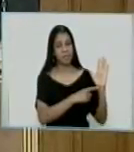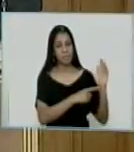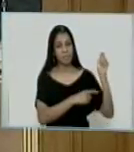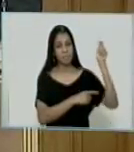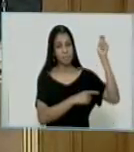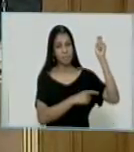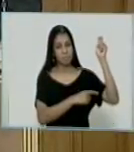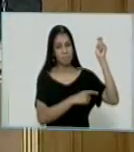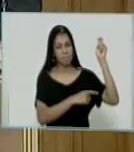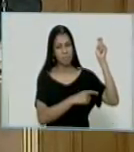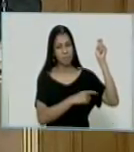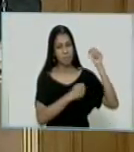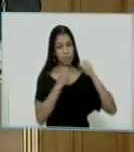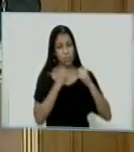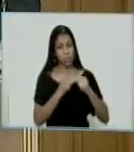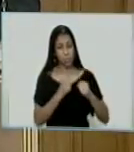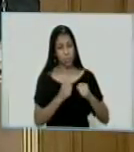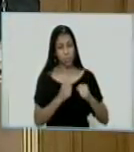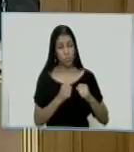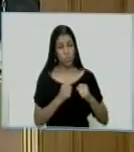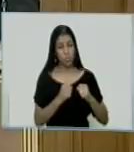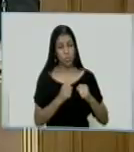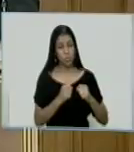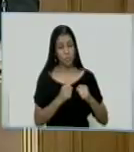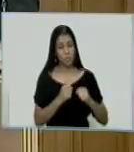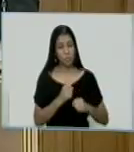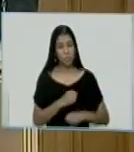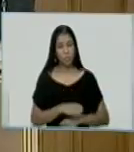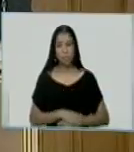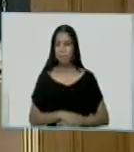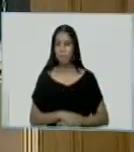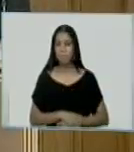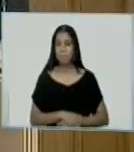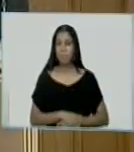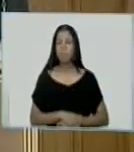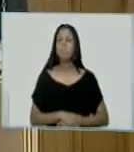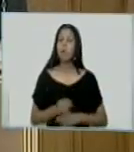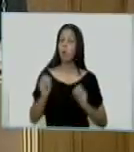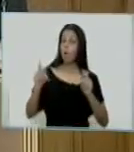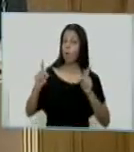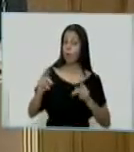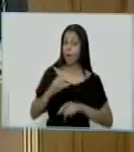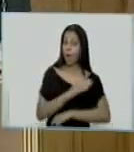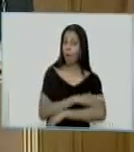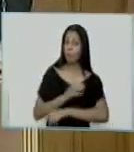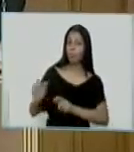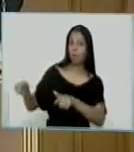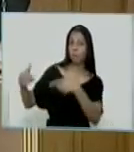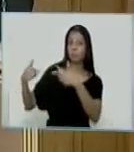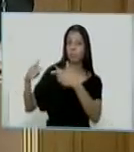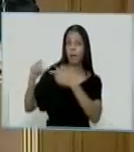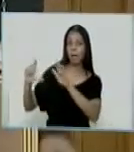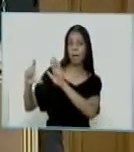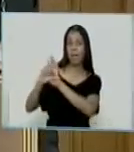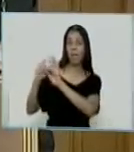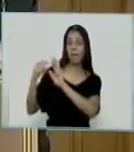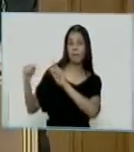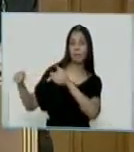duro y otro castigo. Que enfrenten la ley, lo que establezca. Aquí están los